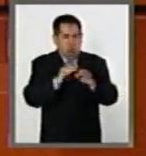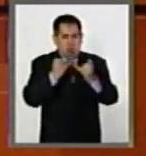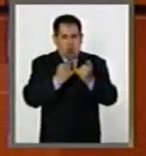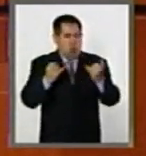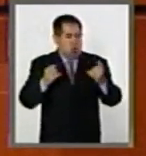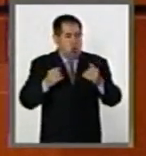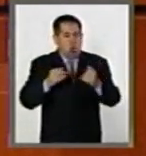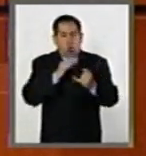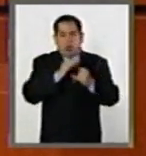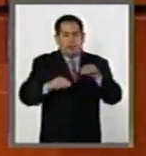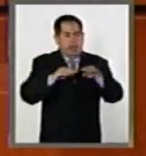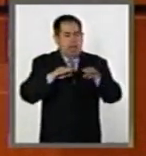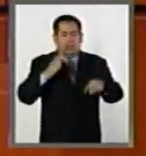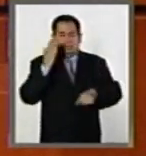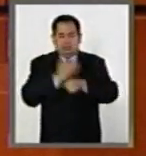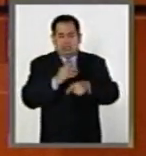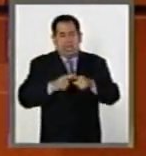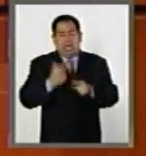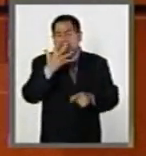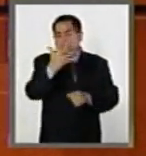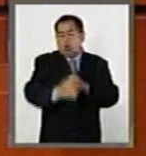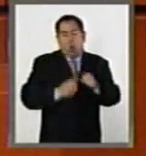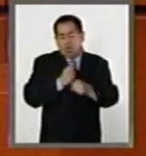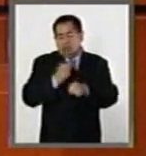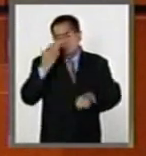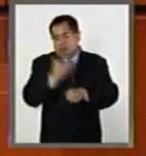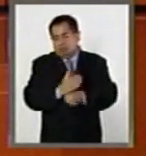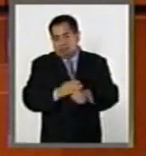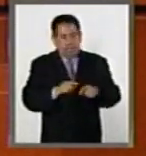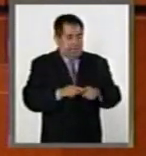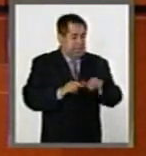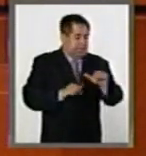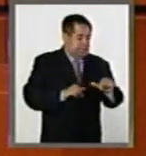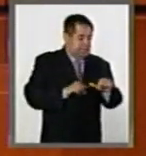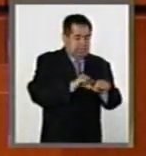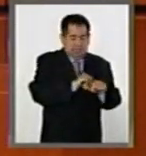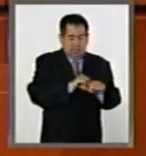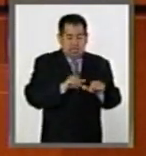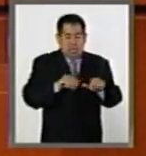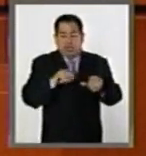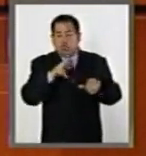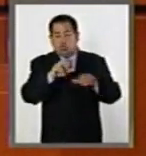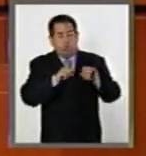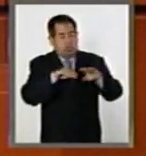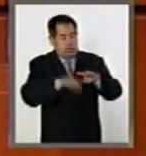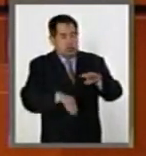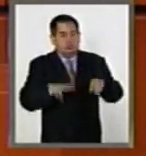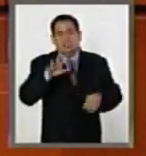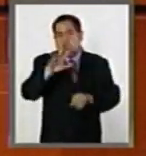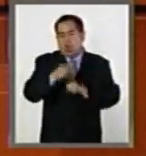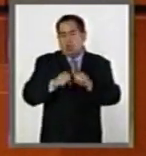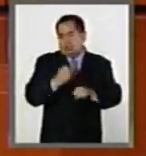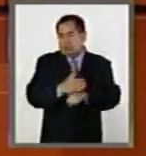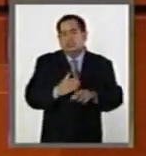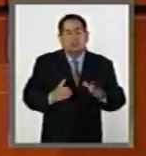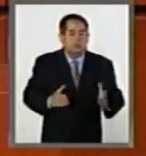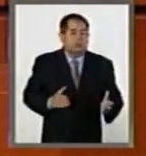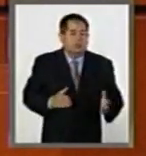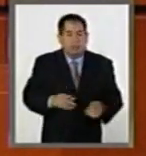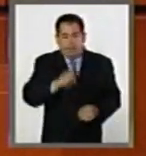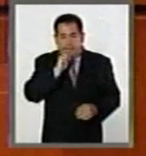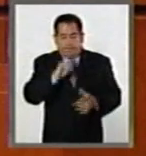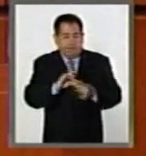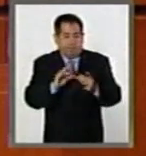última sanción de 5 años para la franja entre 16 y menos de 18. Ni además